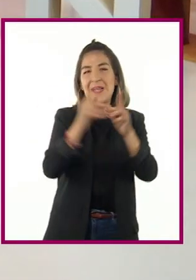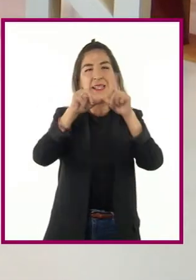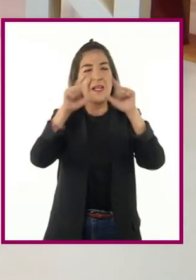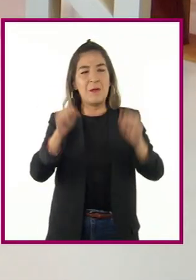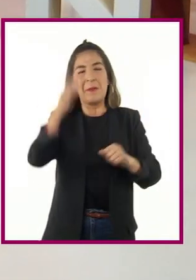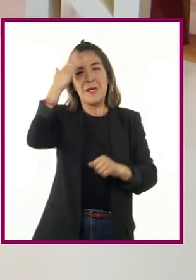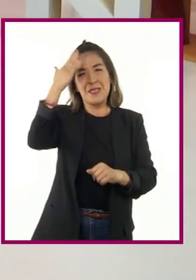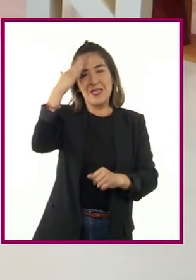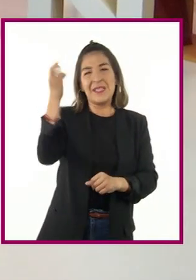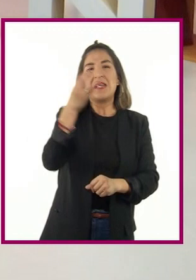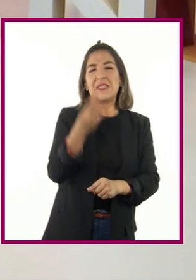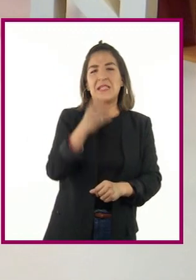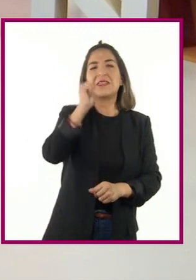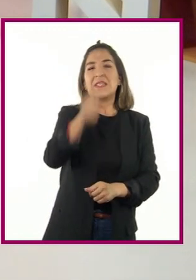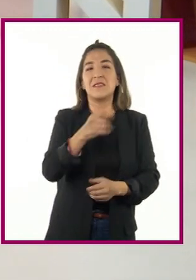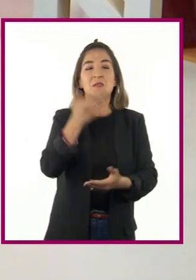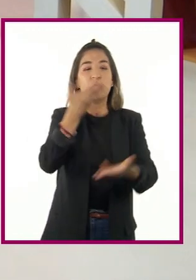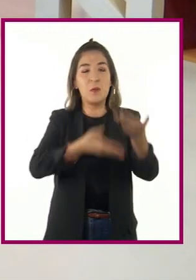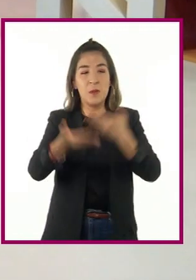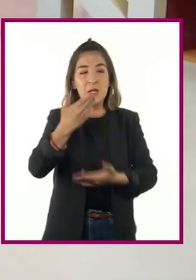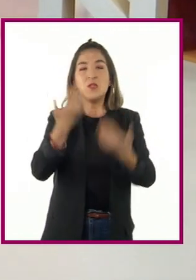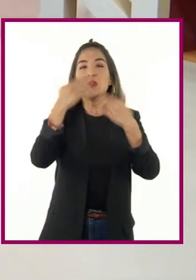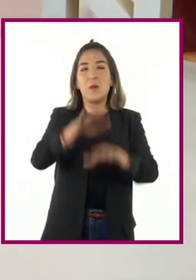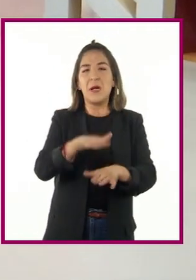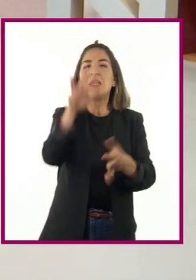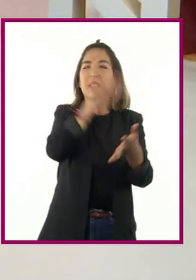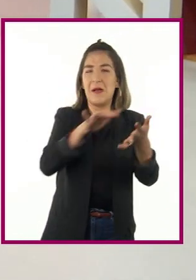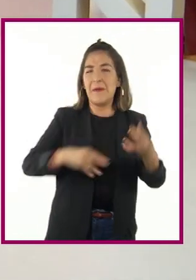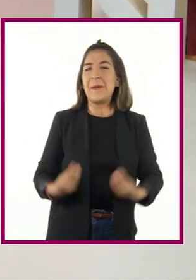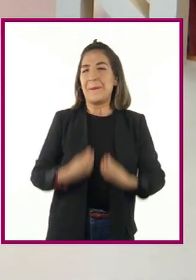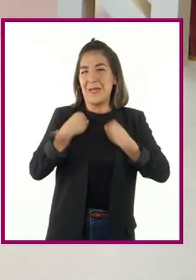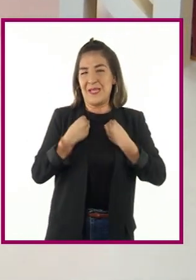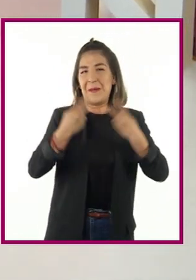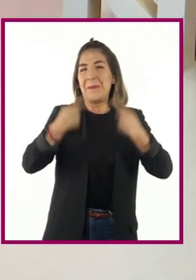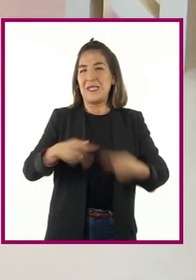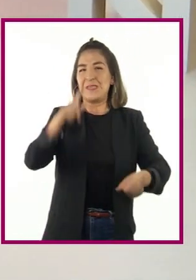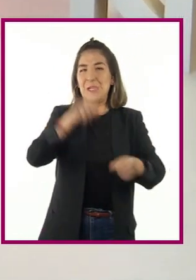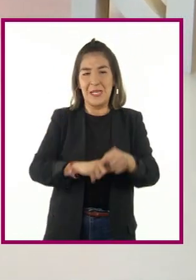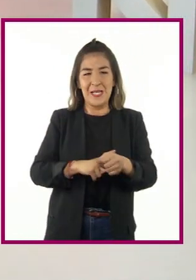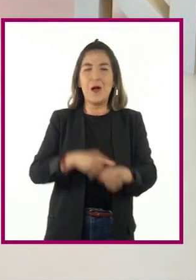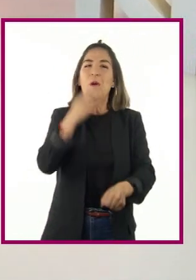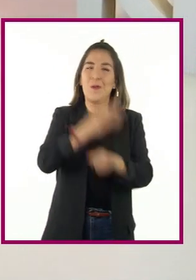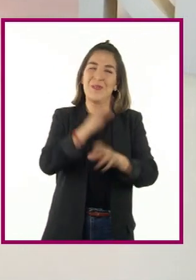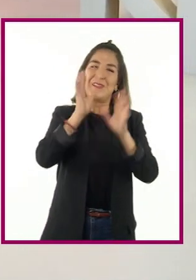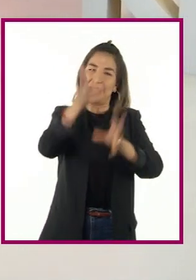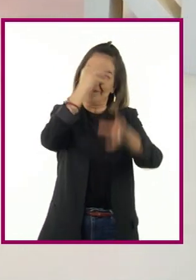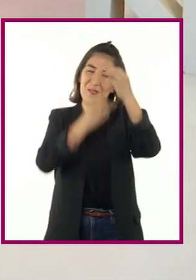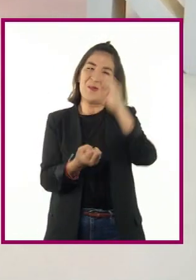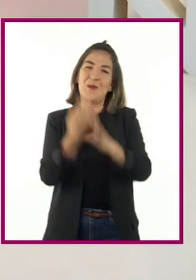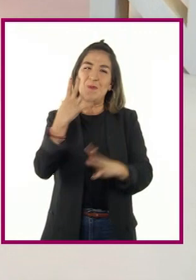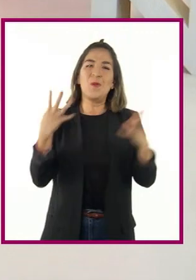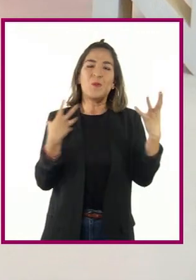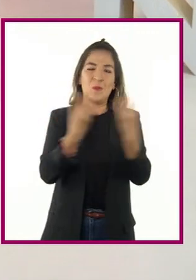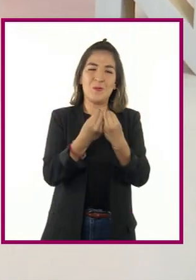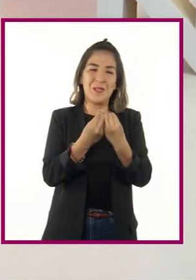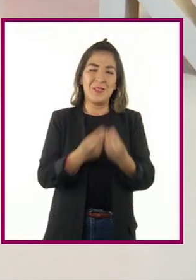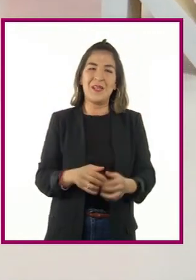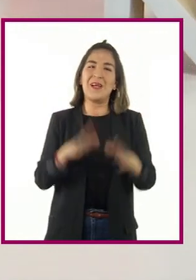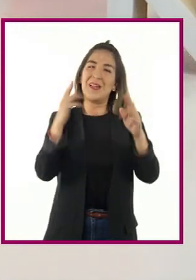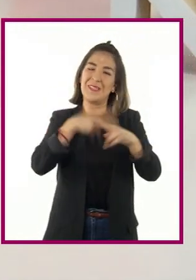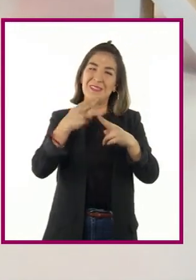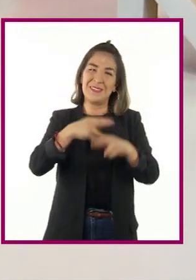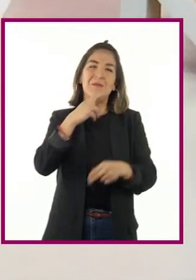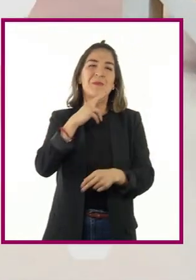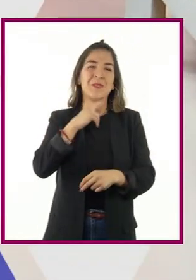Materna 3, en la que hemos compartido sobre Leamos Vidas Propias. Hemos aprendido algo nuevo juntos. ¡Hasta